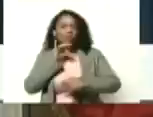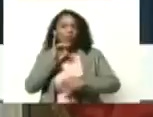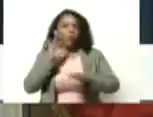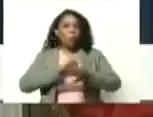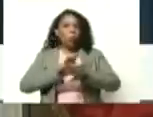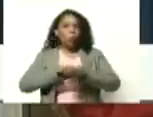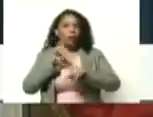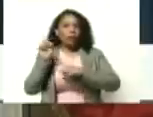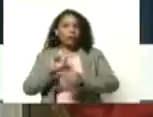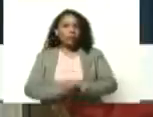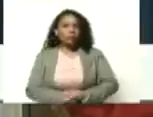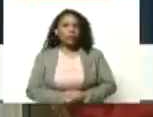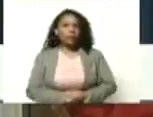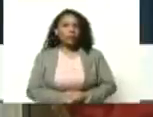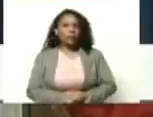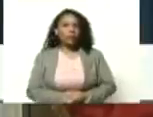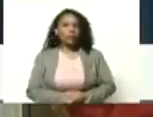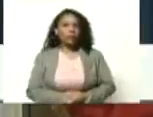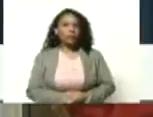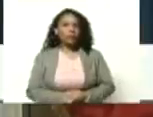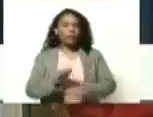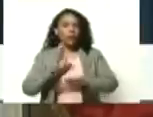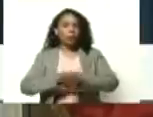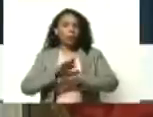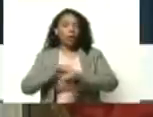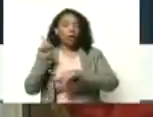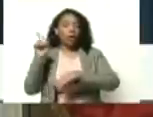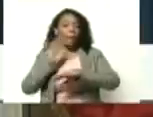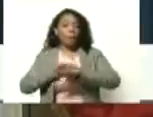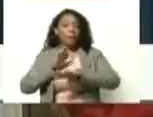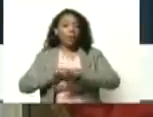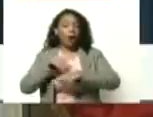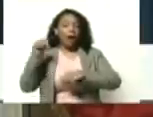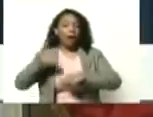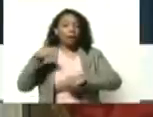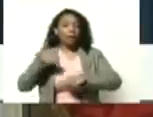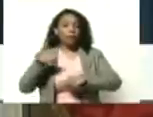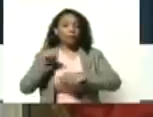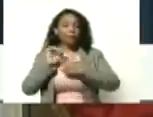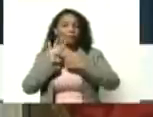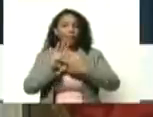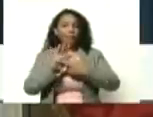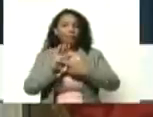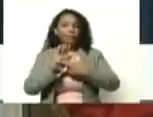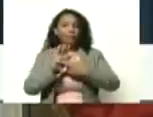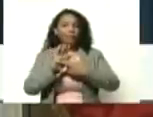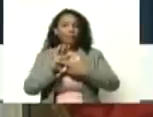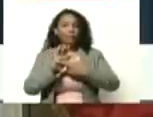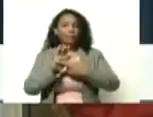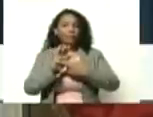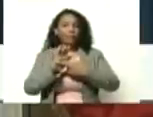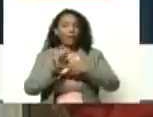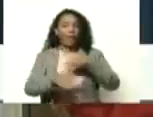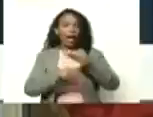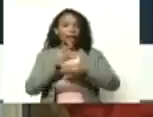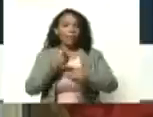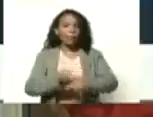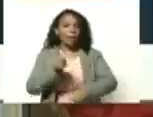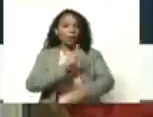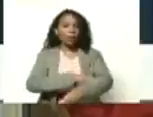por esto por esto abominable que hemos aquí referido imitando lo peor